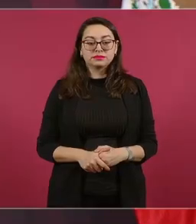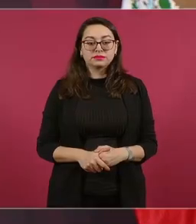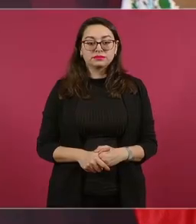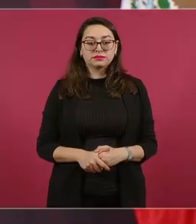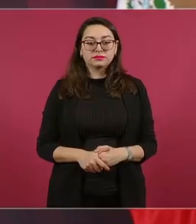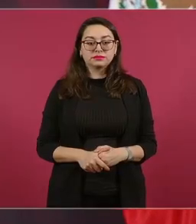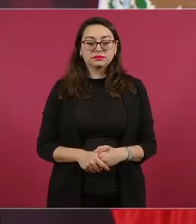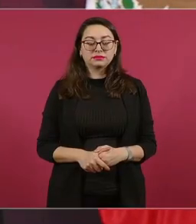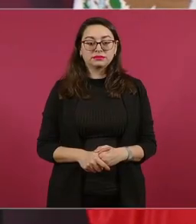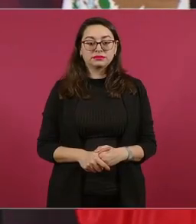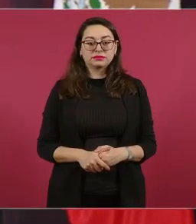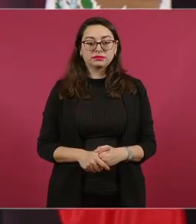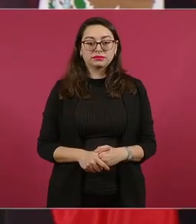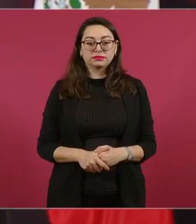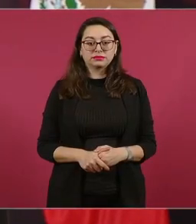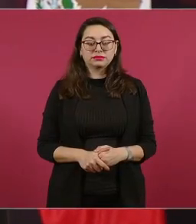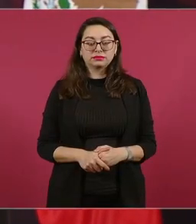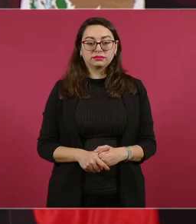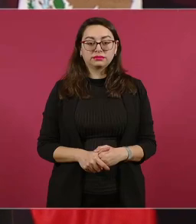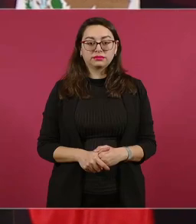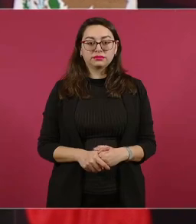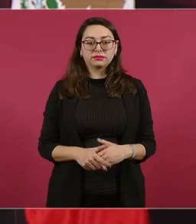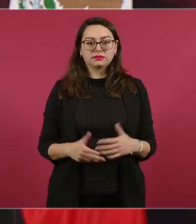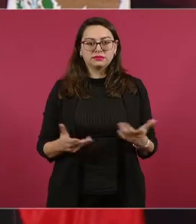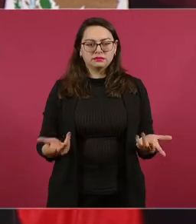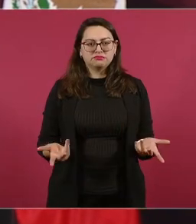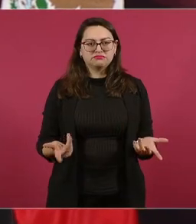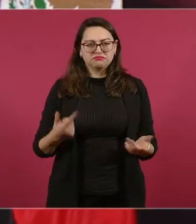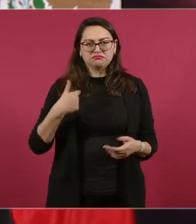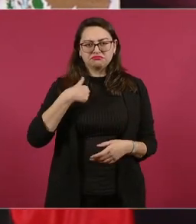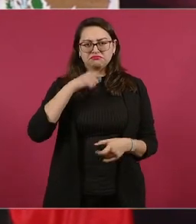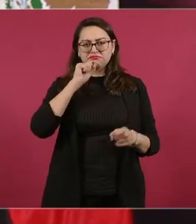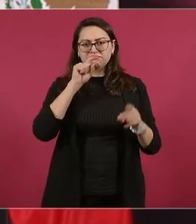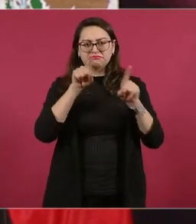las menciones de los medios